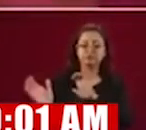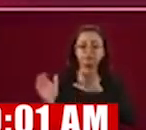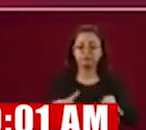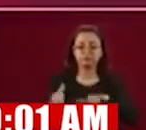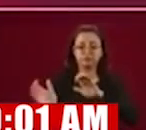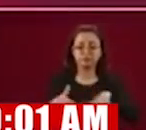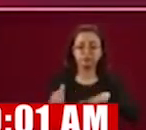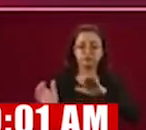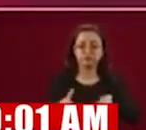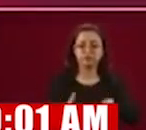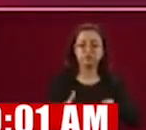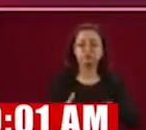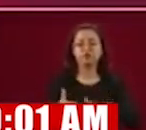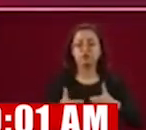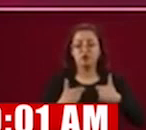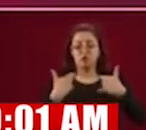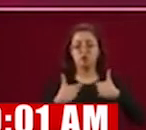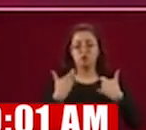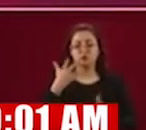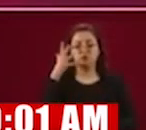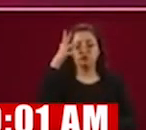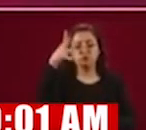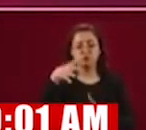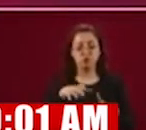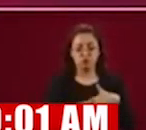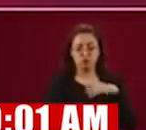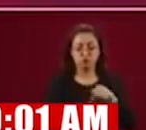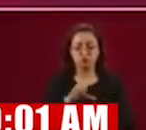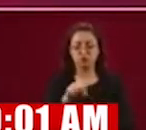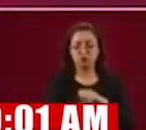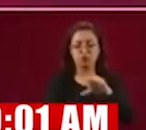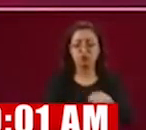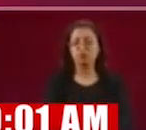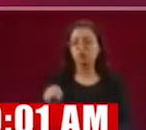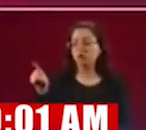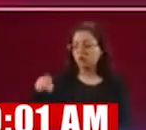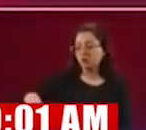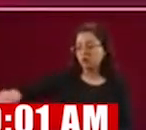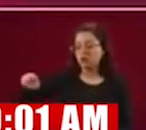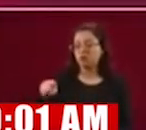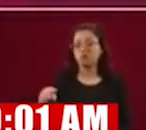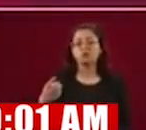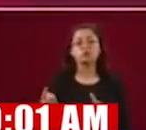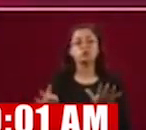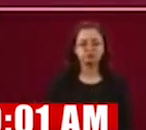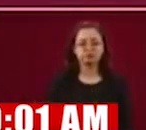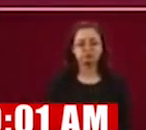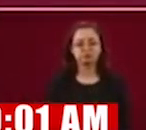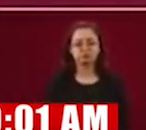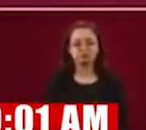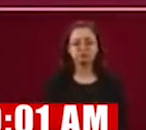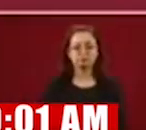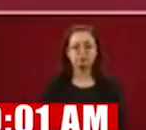en el programa Jóvenes Construyendo el Futuro que están trabajando como aprendices.